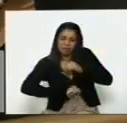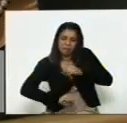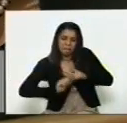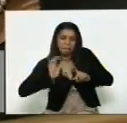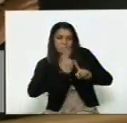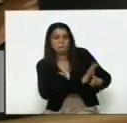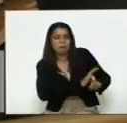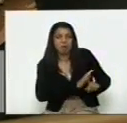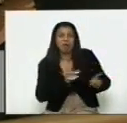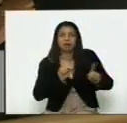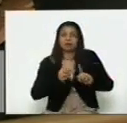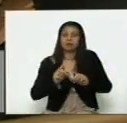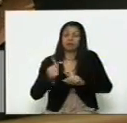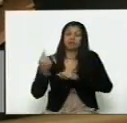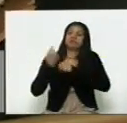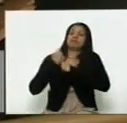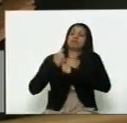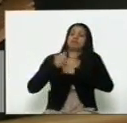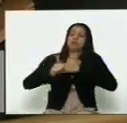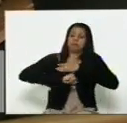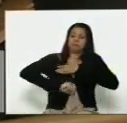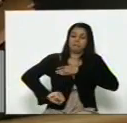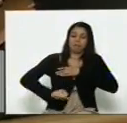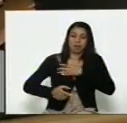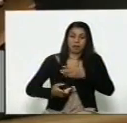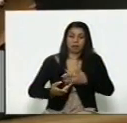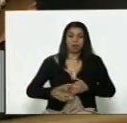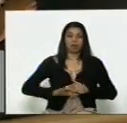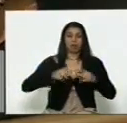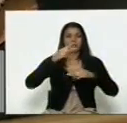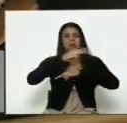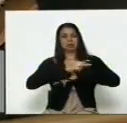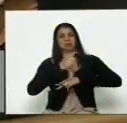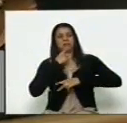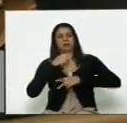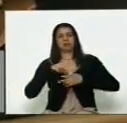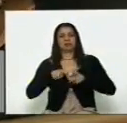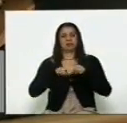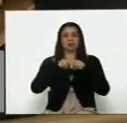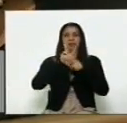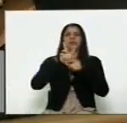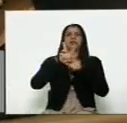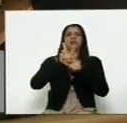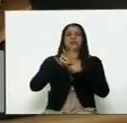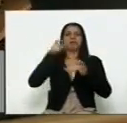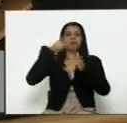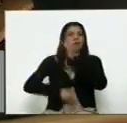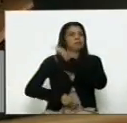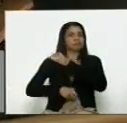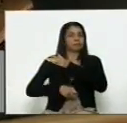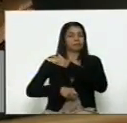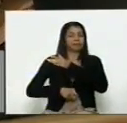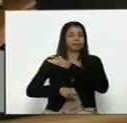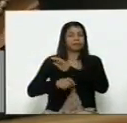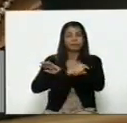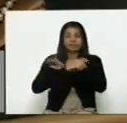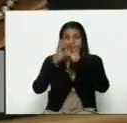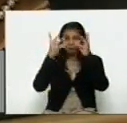parto, obligación de parir en posición supina y con piernas levantadas. Número